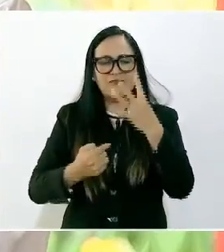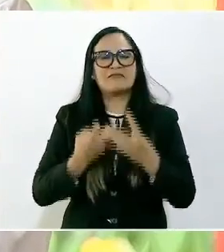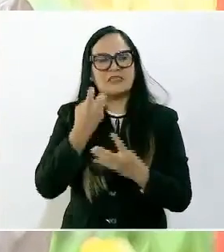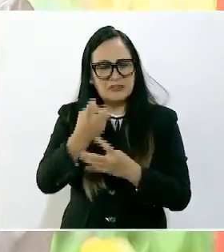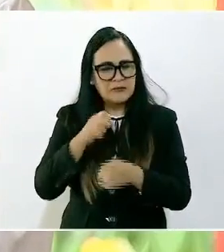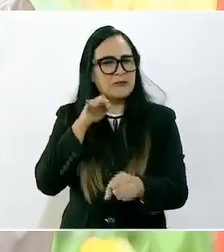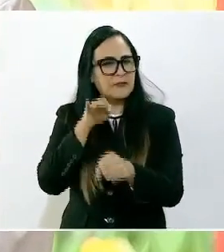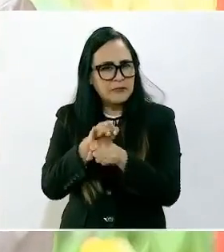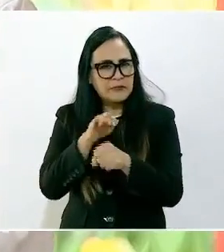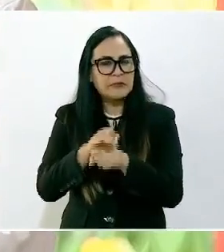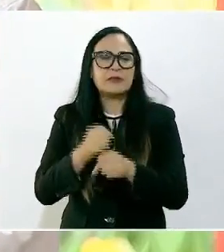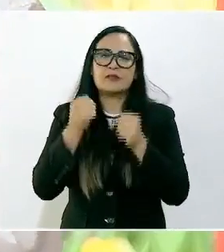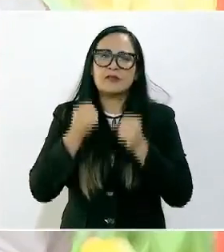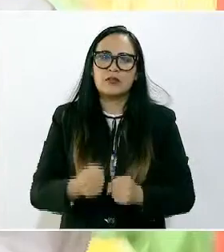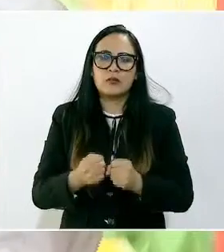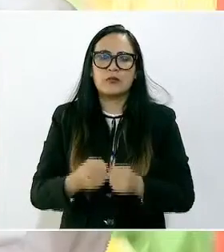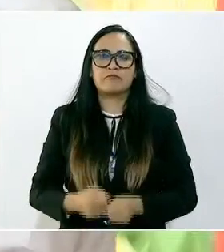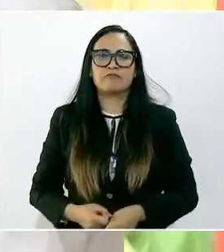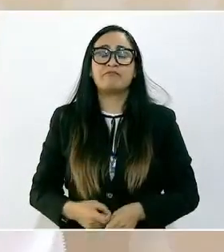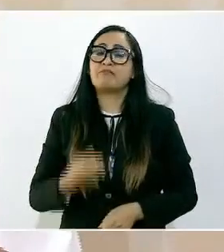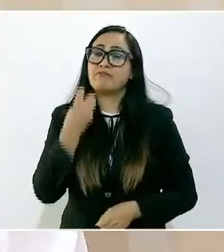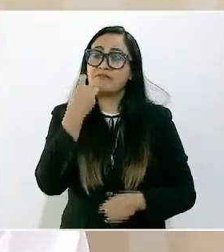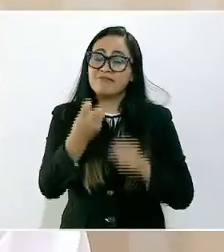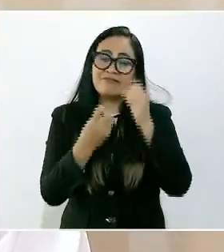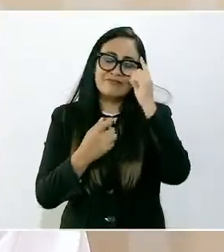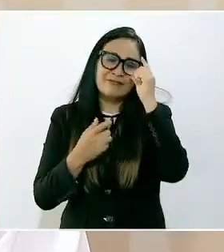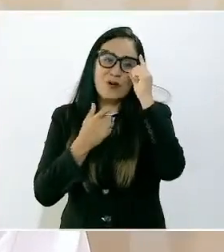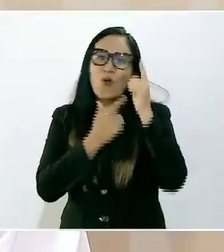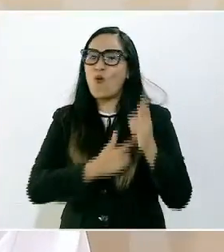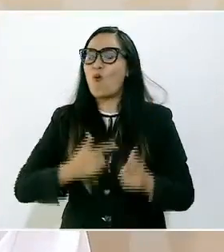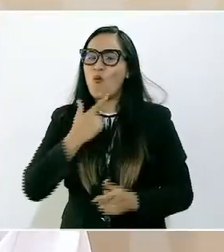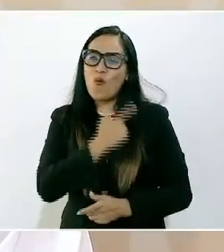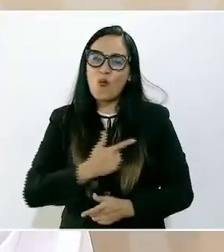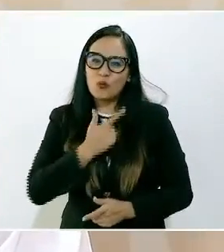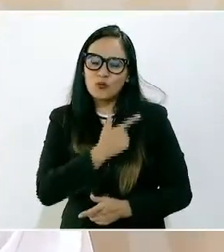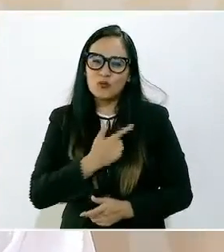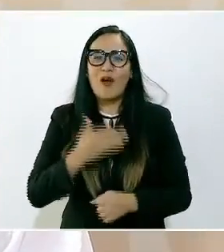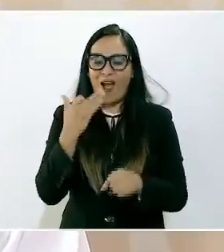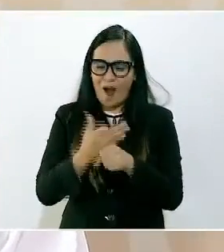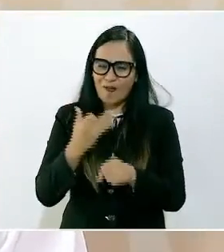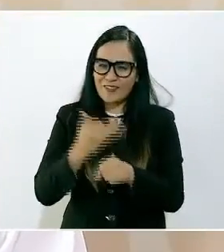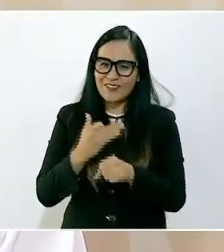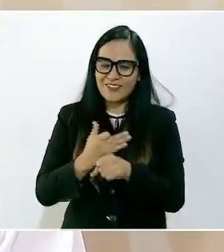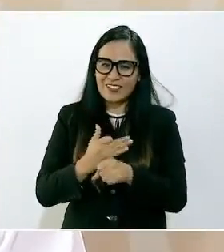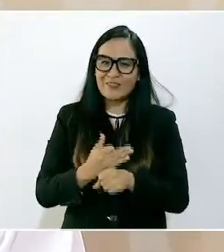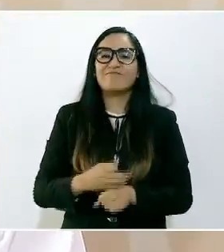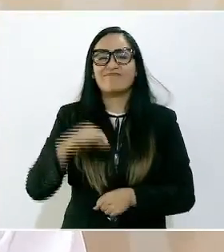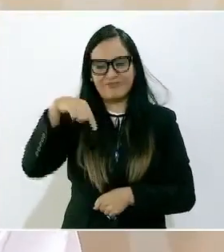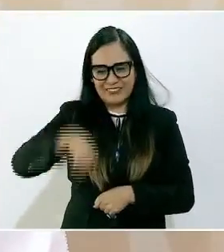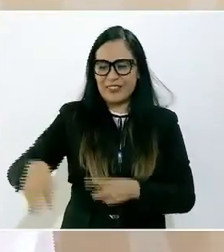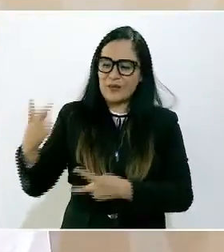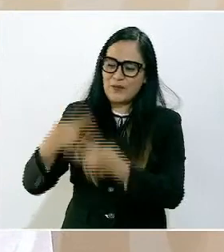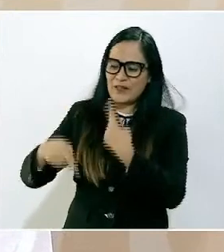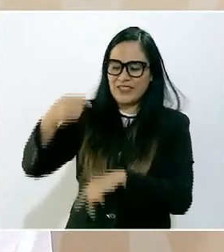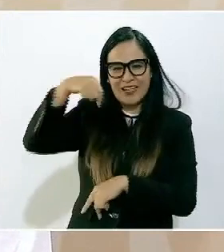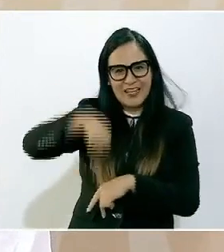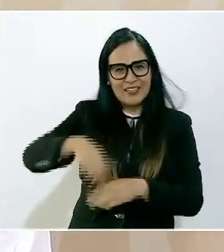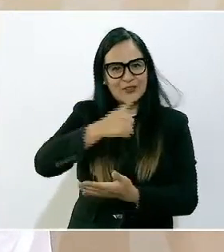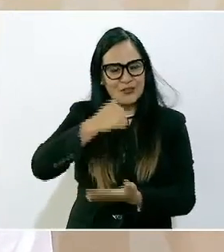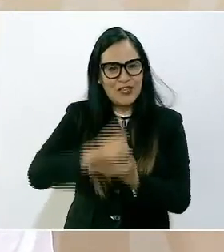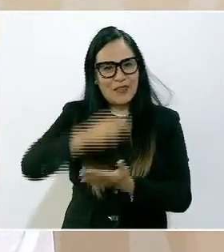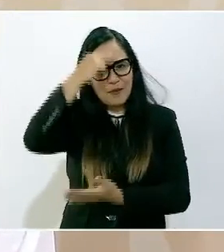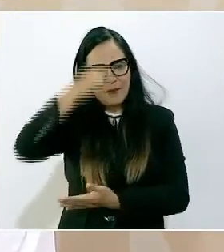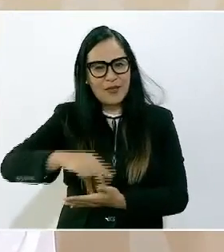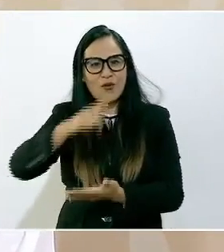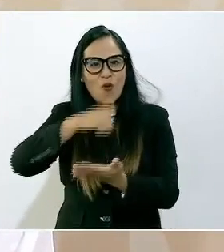eso me da mucho gusto estar en la Ciudad de México, aquí en